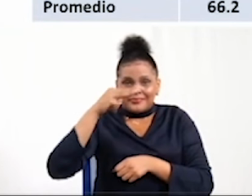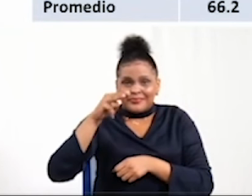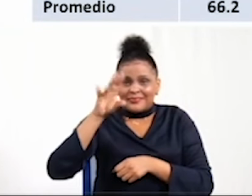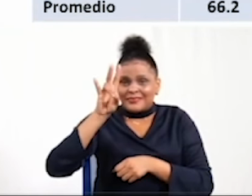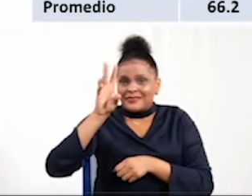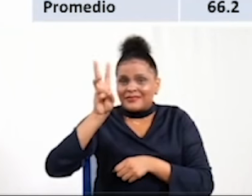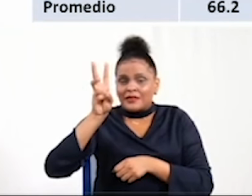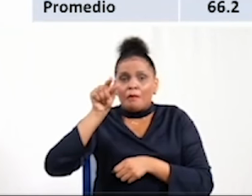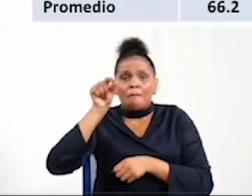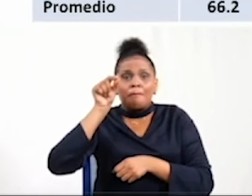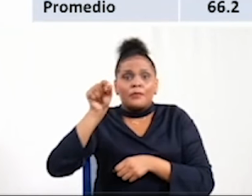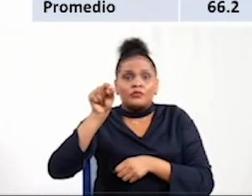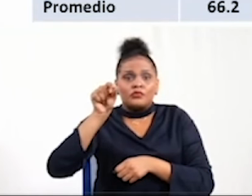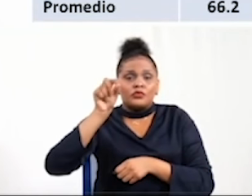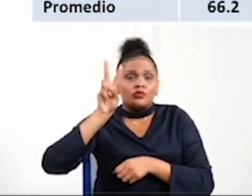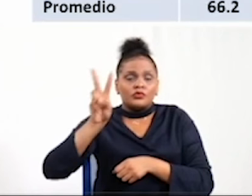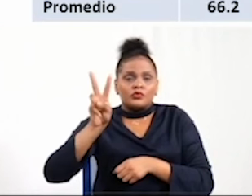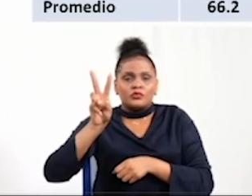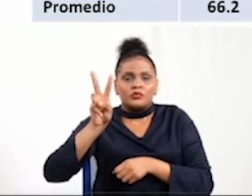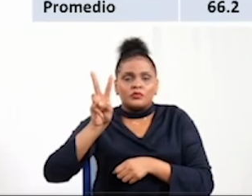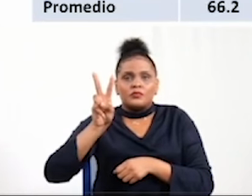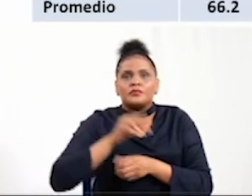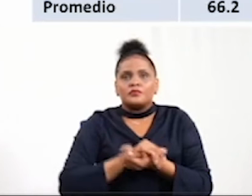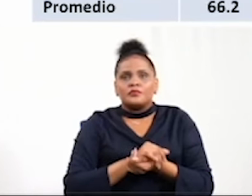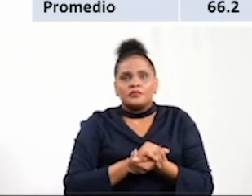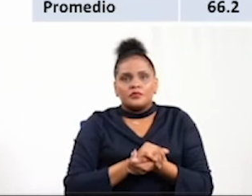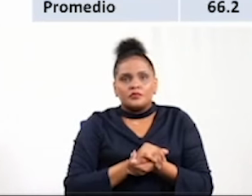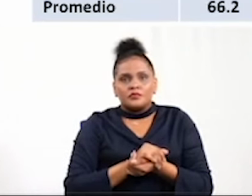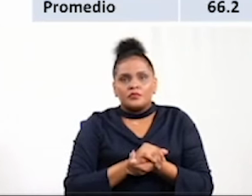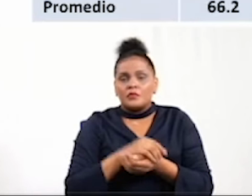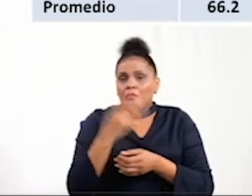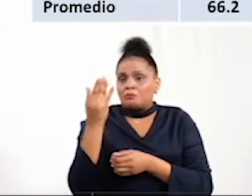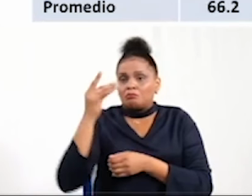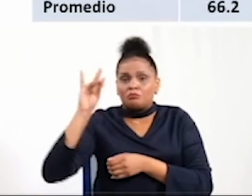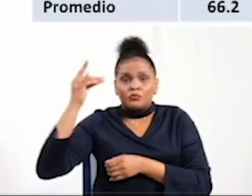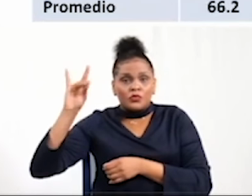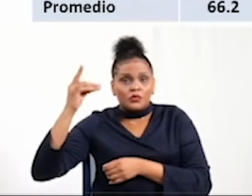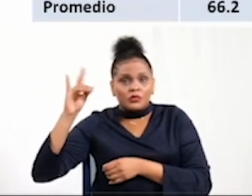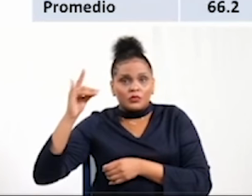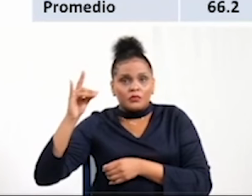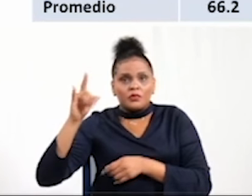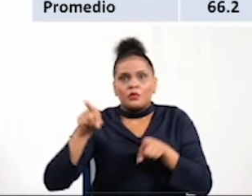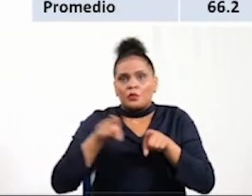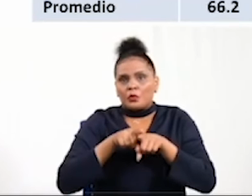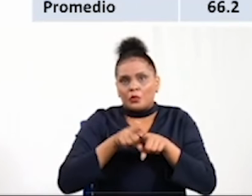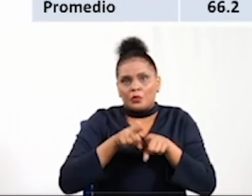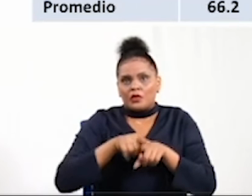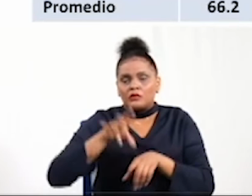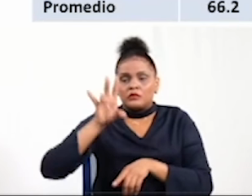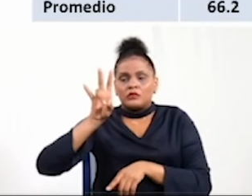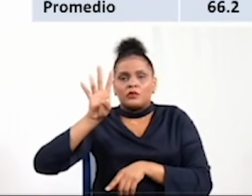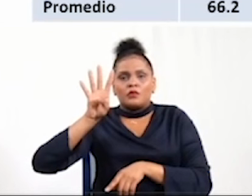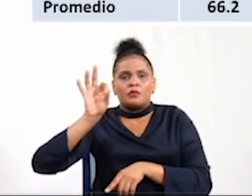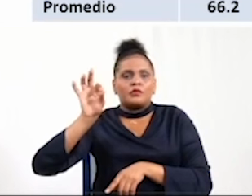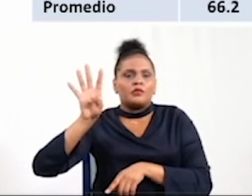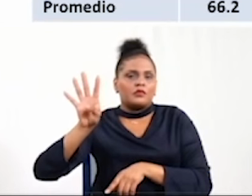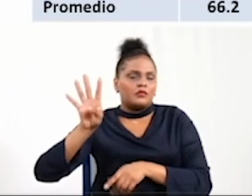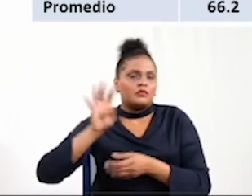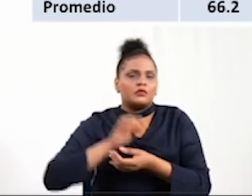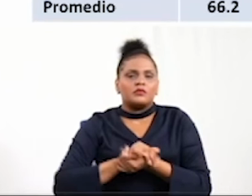66.2 y con un puntaje en el caso de bolivia de 64 puntos tenemos